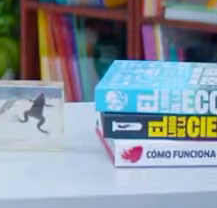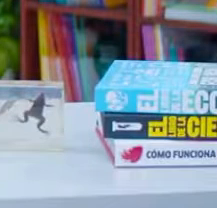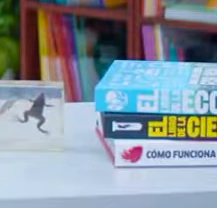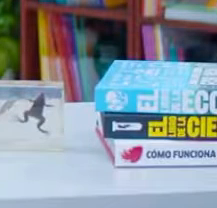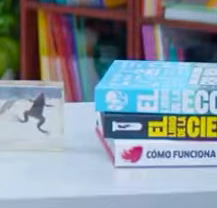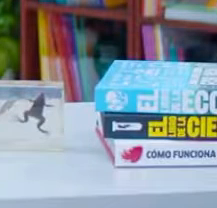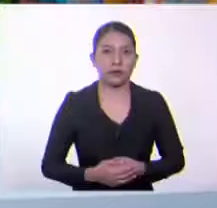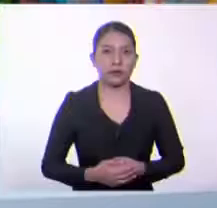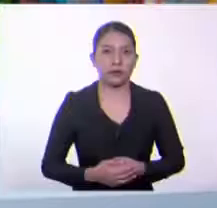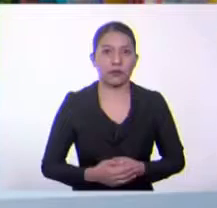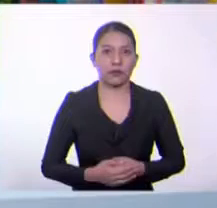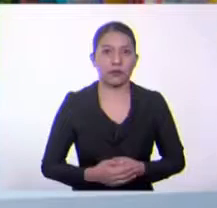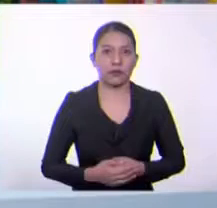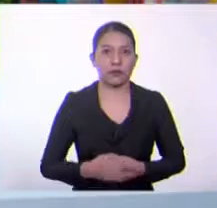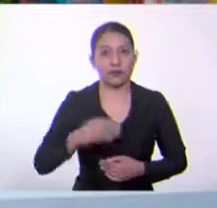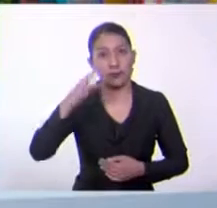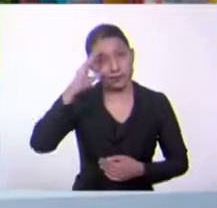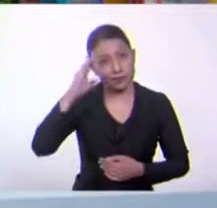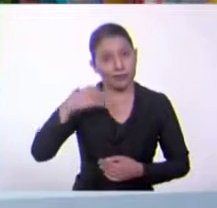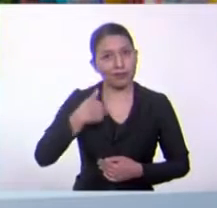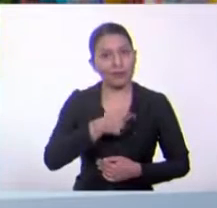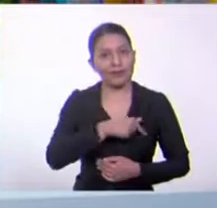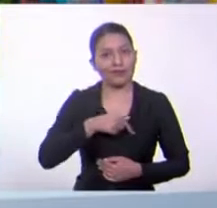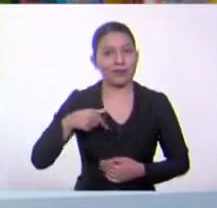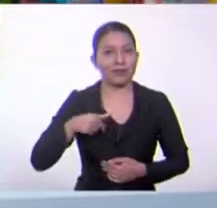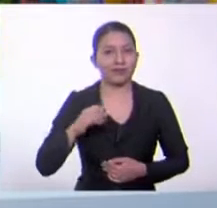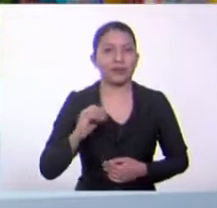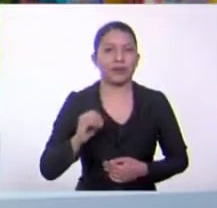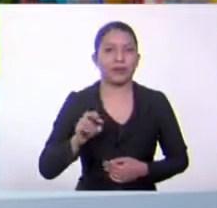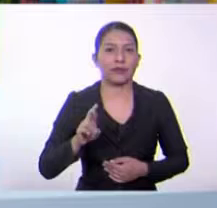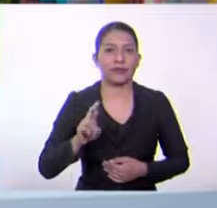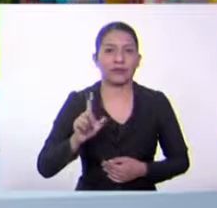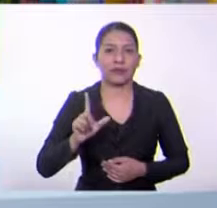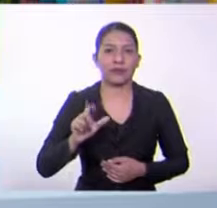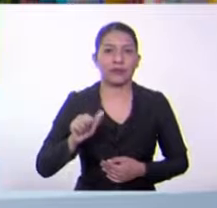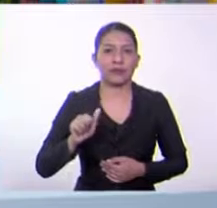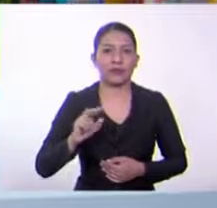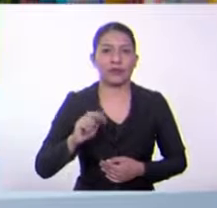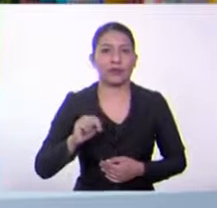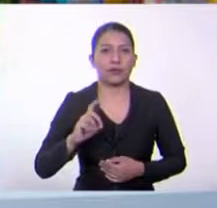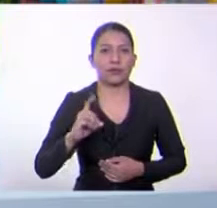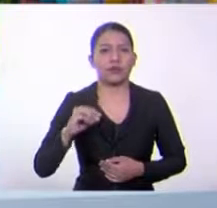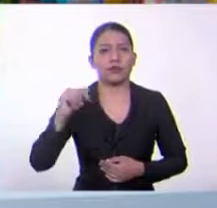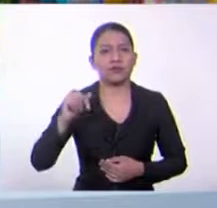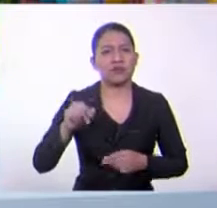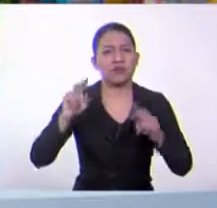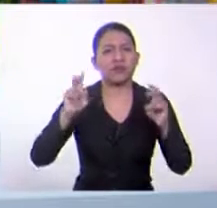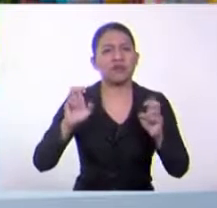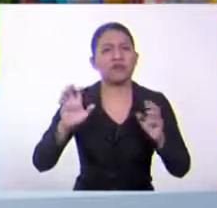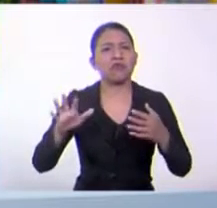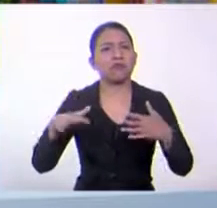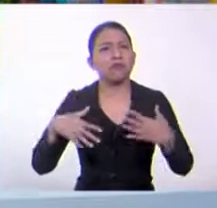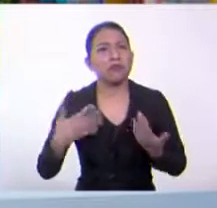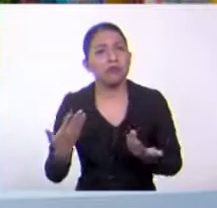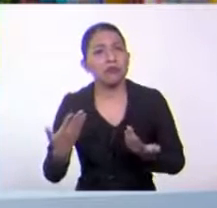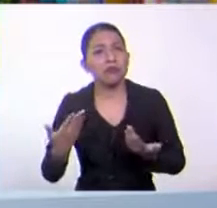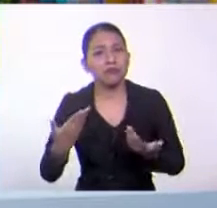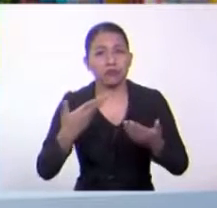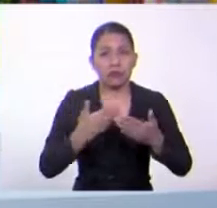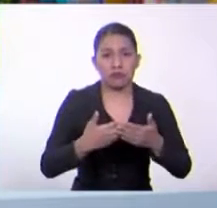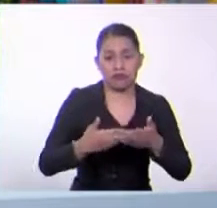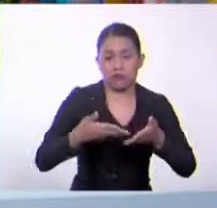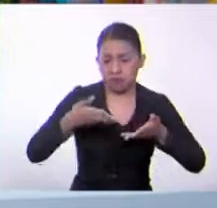amiguitos, soy Orlando. Hoy vamos a aprender un tema sobre la reproducción de animales.